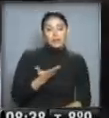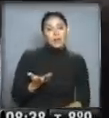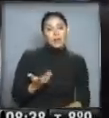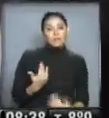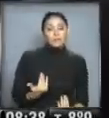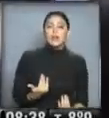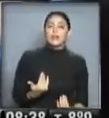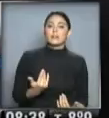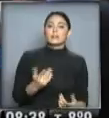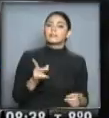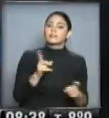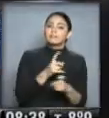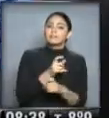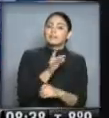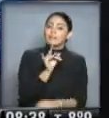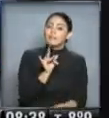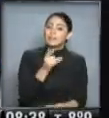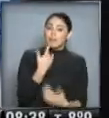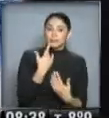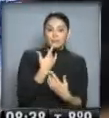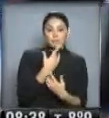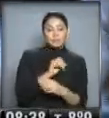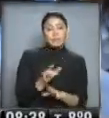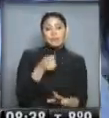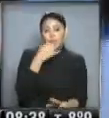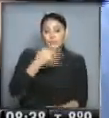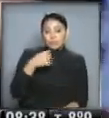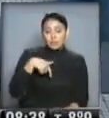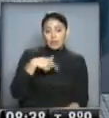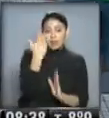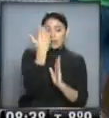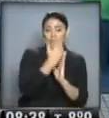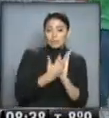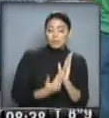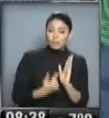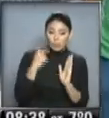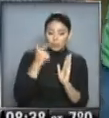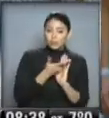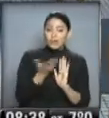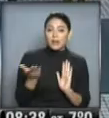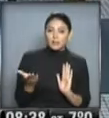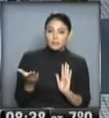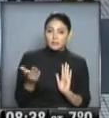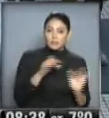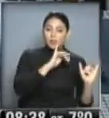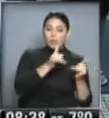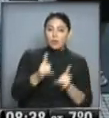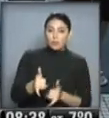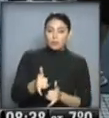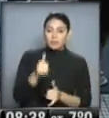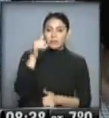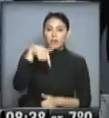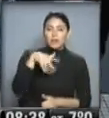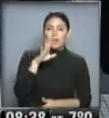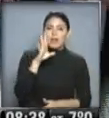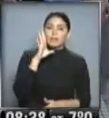cuestiones no tan felices y la realidad es que como este informe de alguna manera muestra los chicos están utilizando